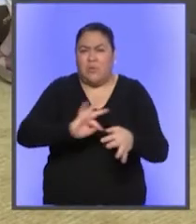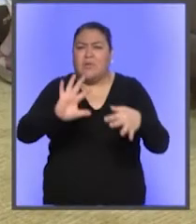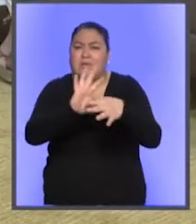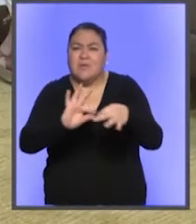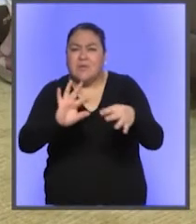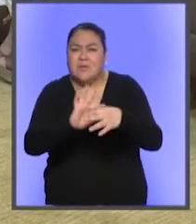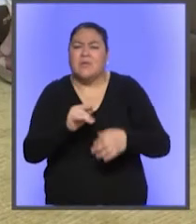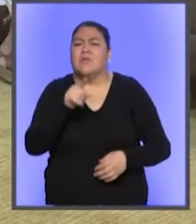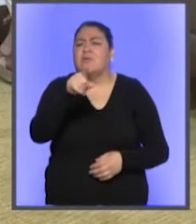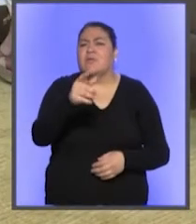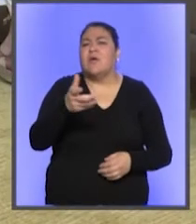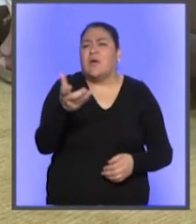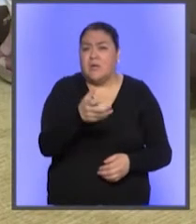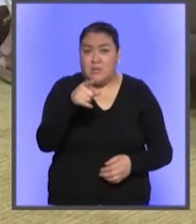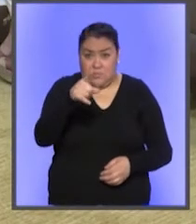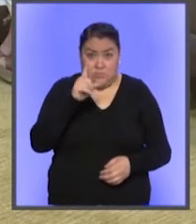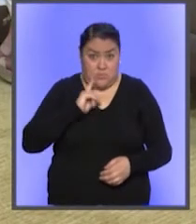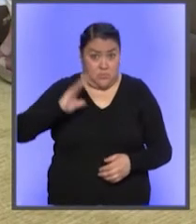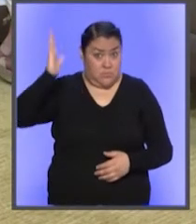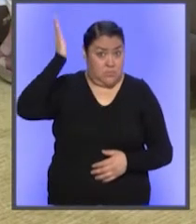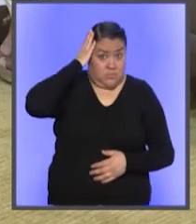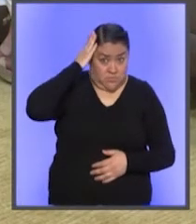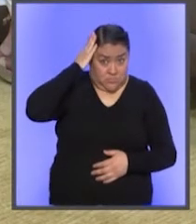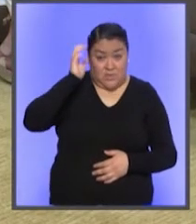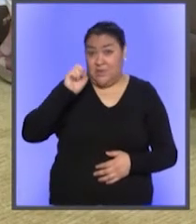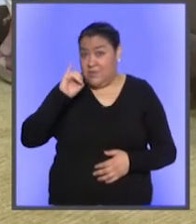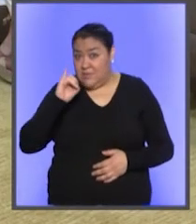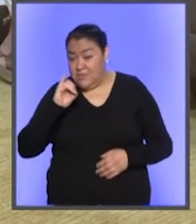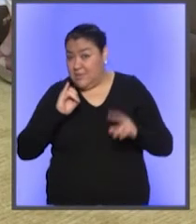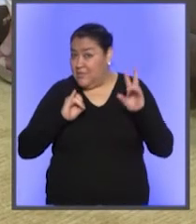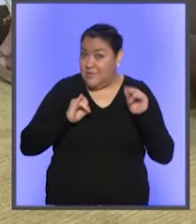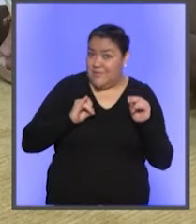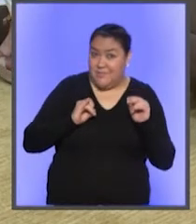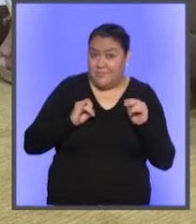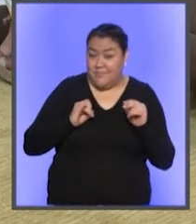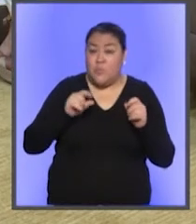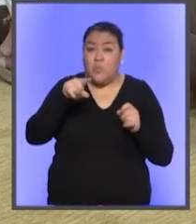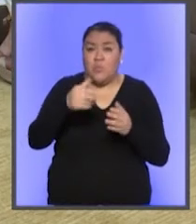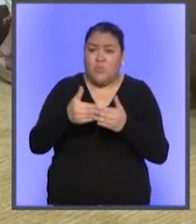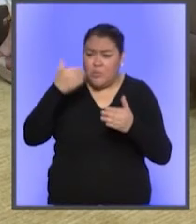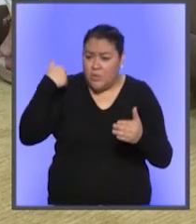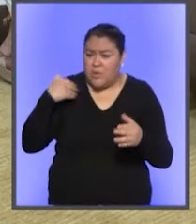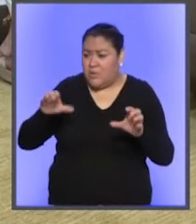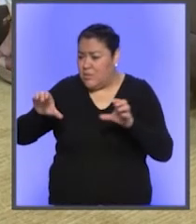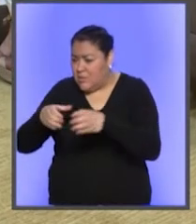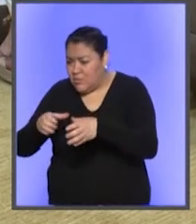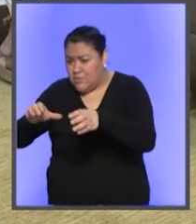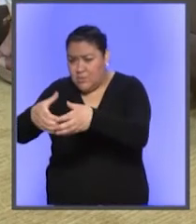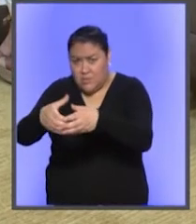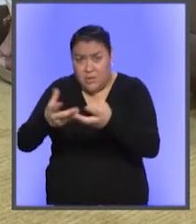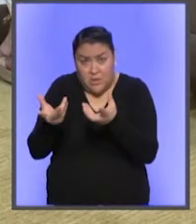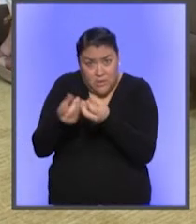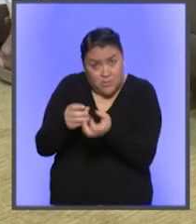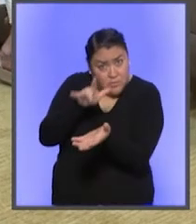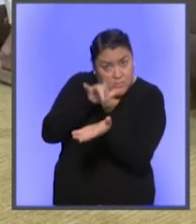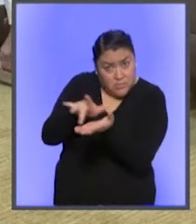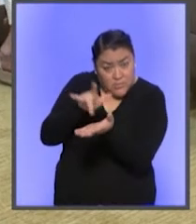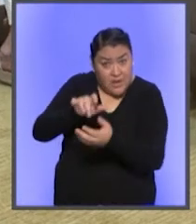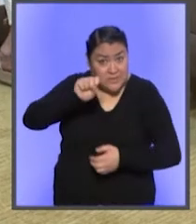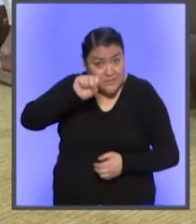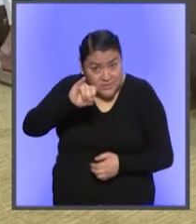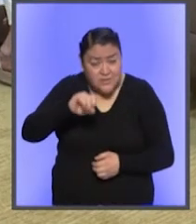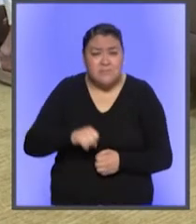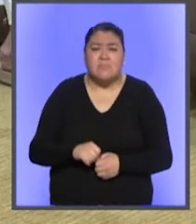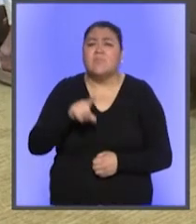viendo si usted se considera una mujer lideresa si además ha trabajado con grupos de mujeres